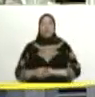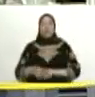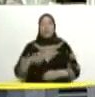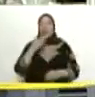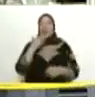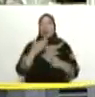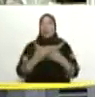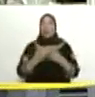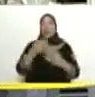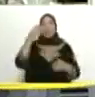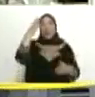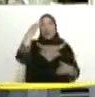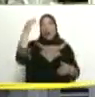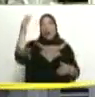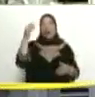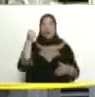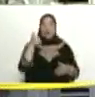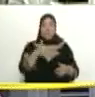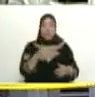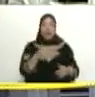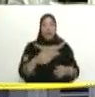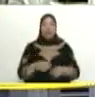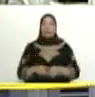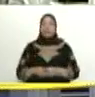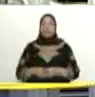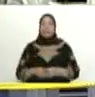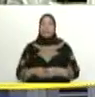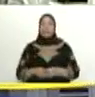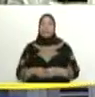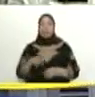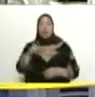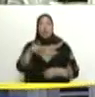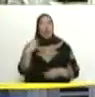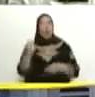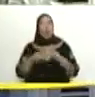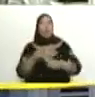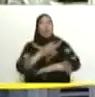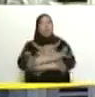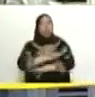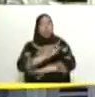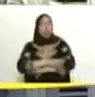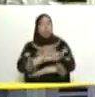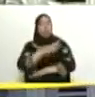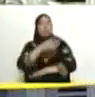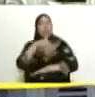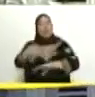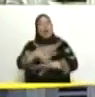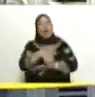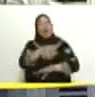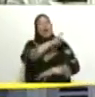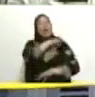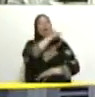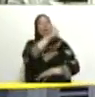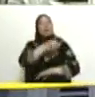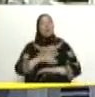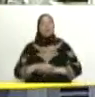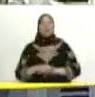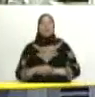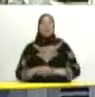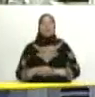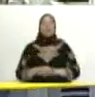Dios. Correcto. ¿Y cómo te va como jefe de calle? Cuéntame. Muy bien, la comunidad